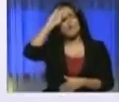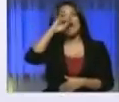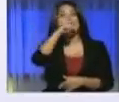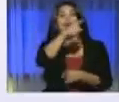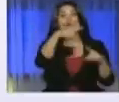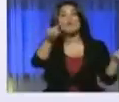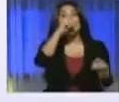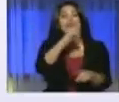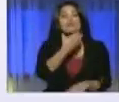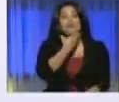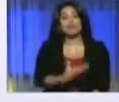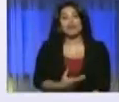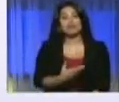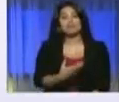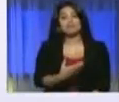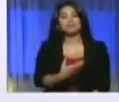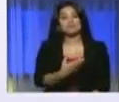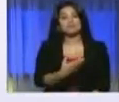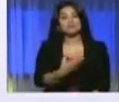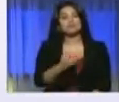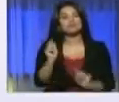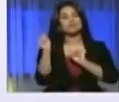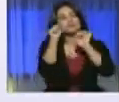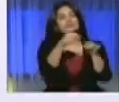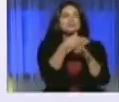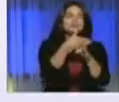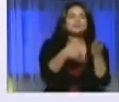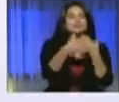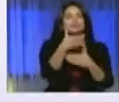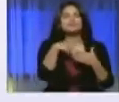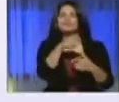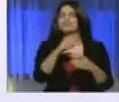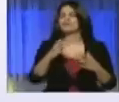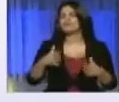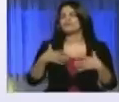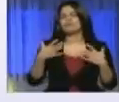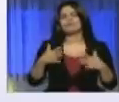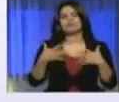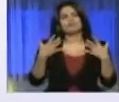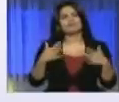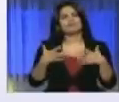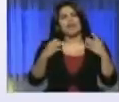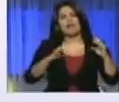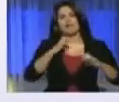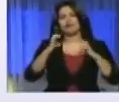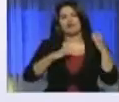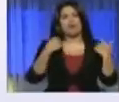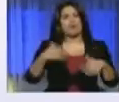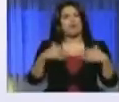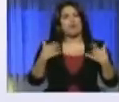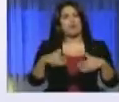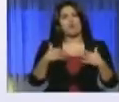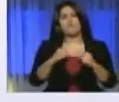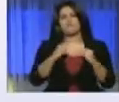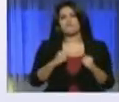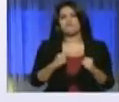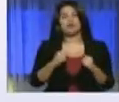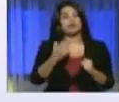años. Fue un evento lleno de emociones, de una cosa extraordinaria cuando uno